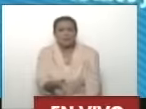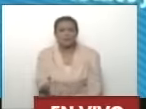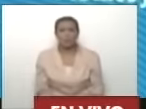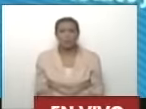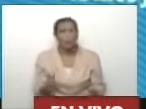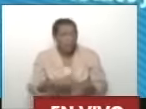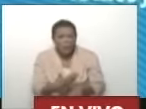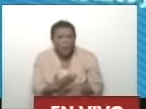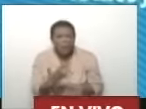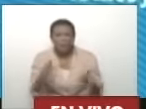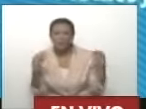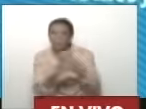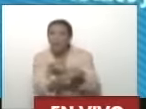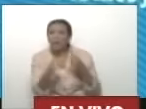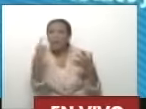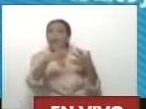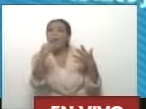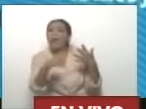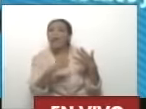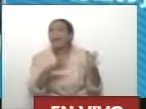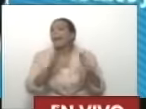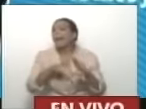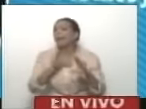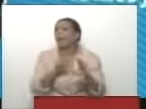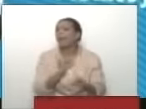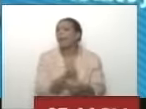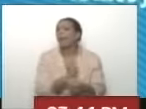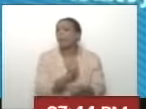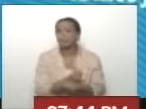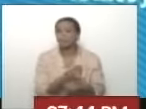qué esa cantaleta? ¿Por qué? ¿Por qué?